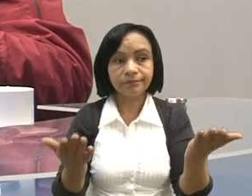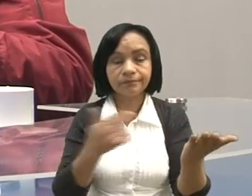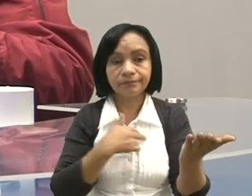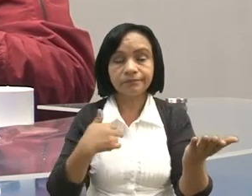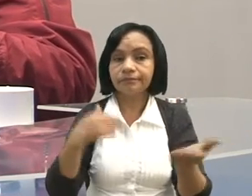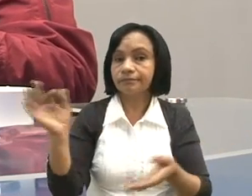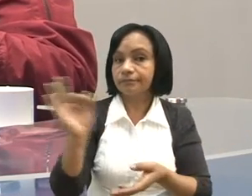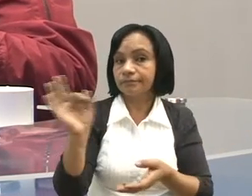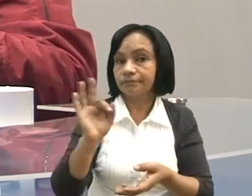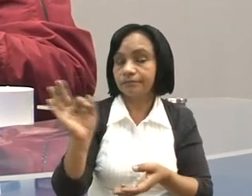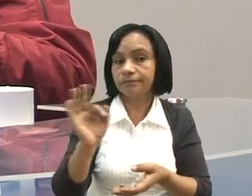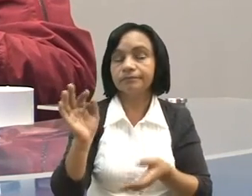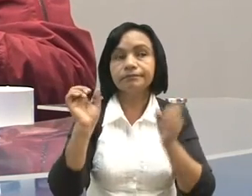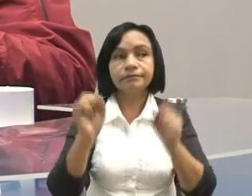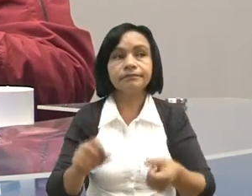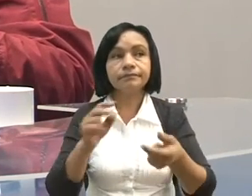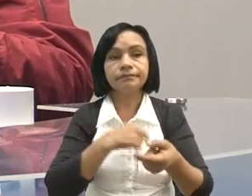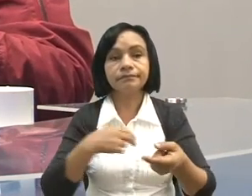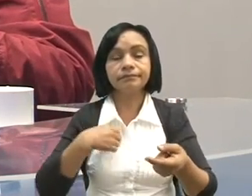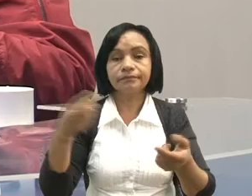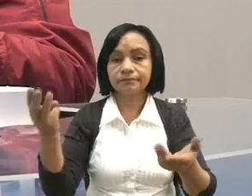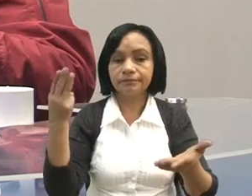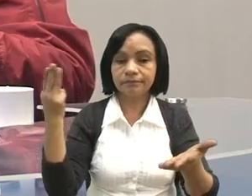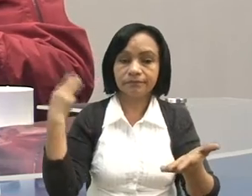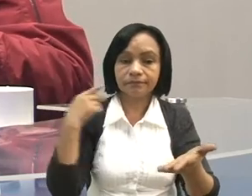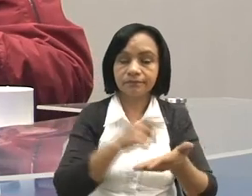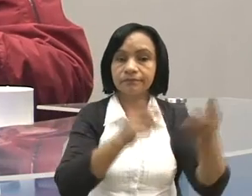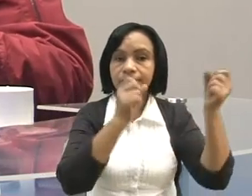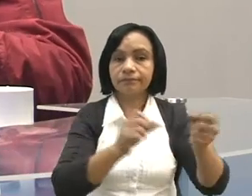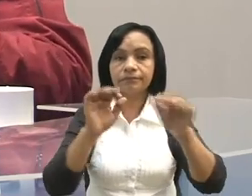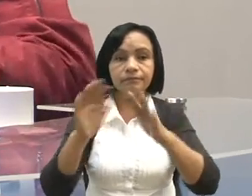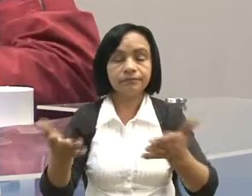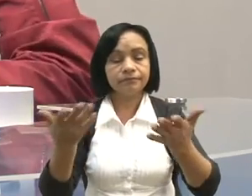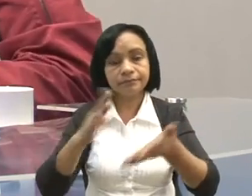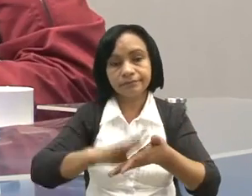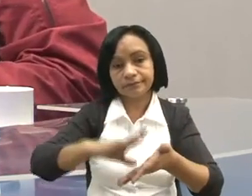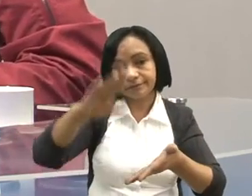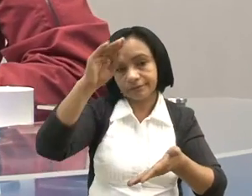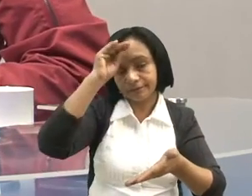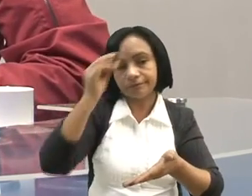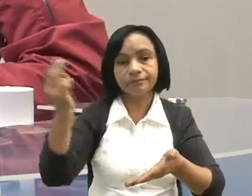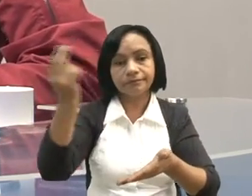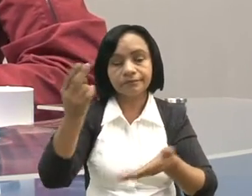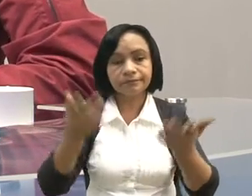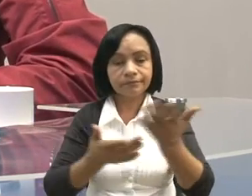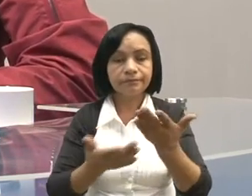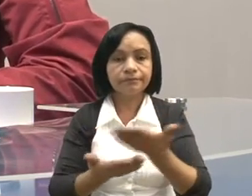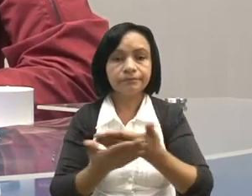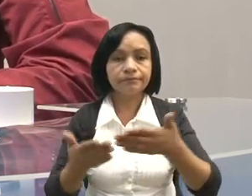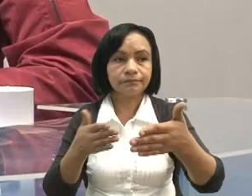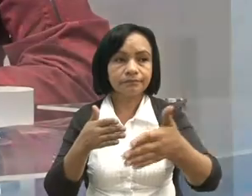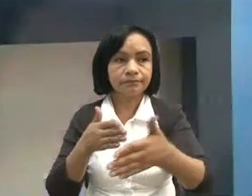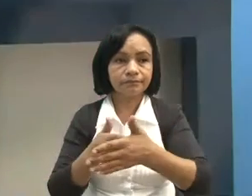De tal manera de que se convierta para el maestro y la maestra en una herramienta de aprendizaje el uso de la tecnología. Diputado, tenemos que